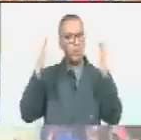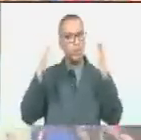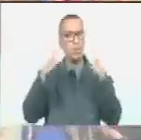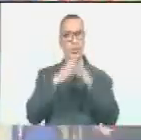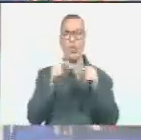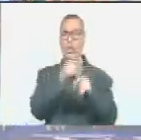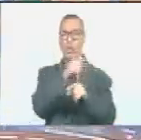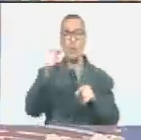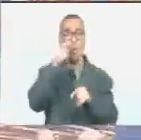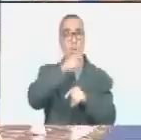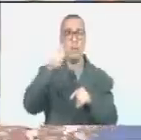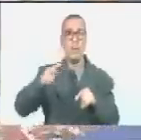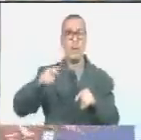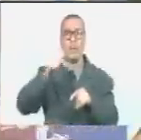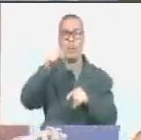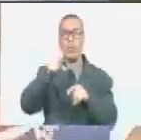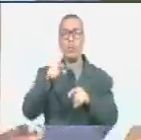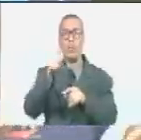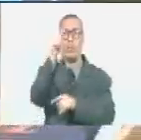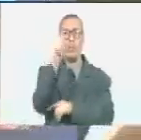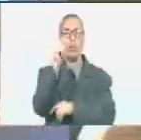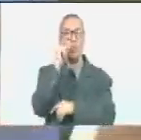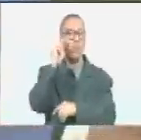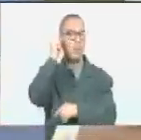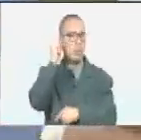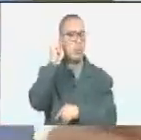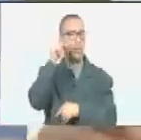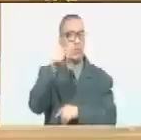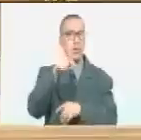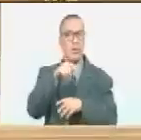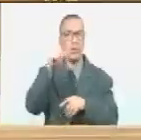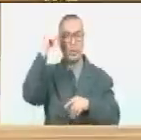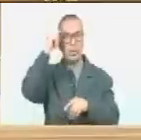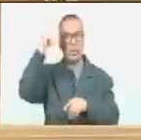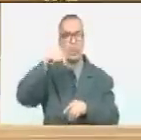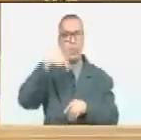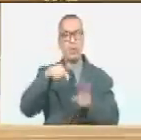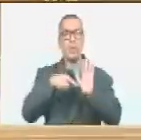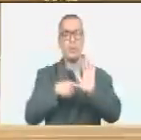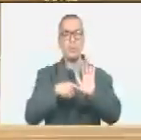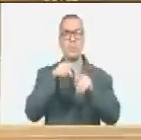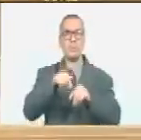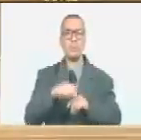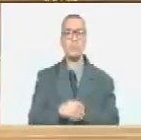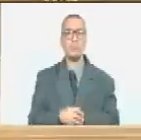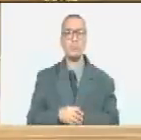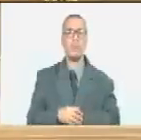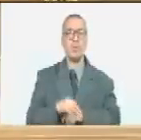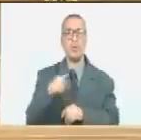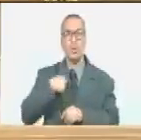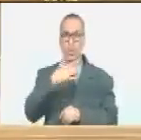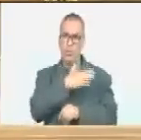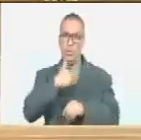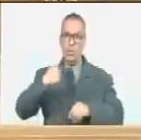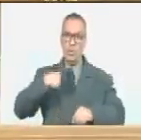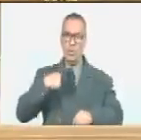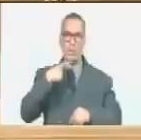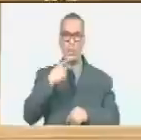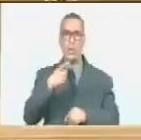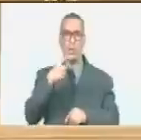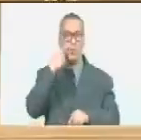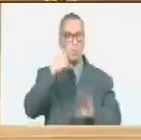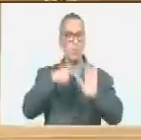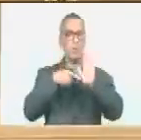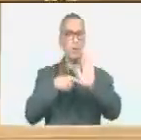de todo el pueblo y de todos los diputados y diputadas que nos encontramos hoy presentes, ¿no? Yo quiero